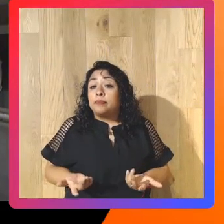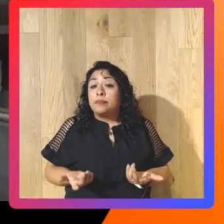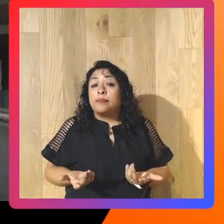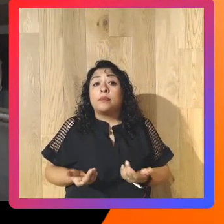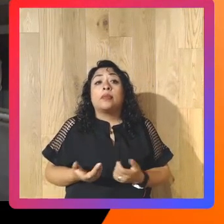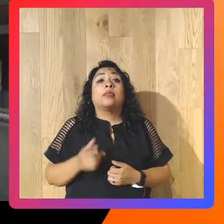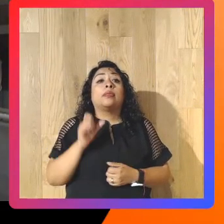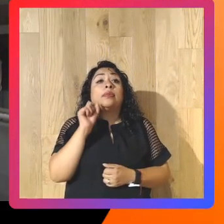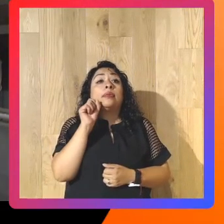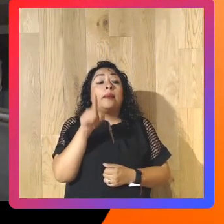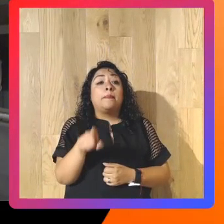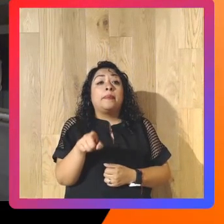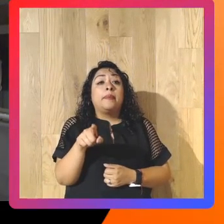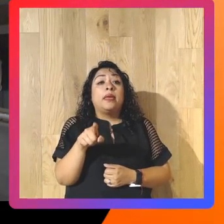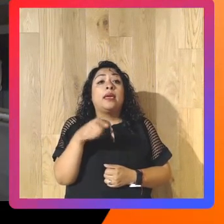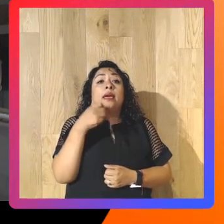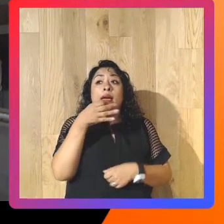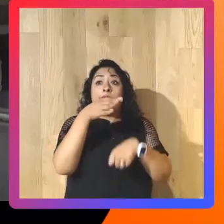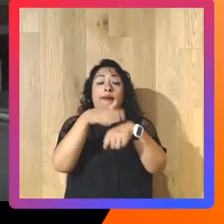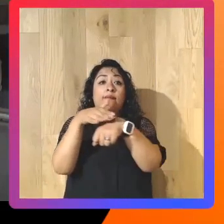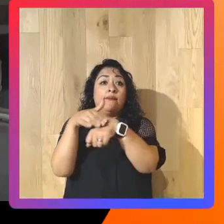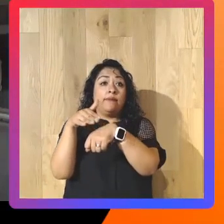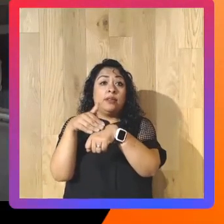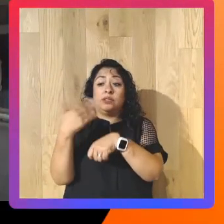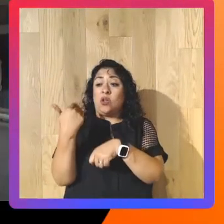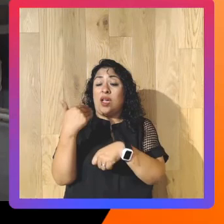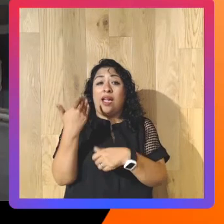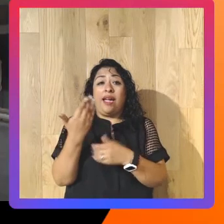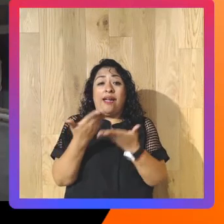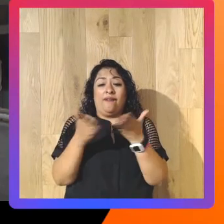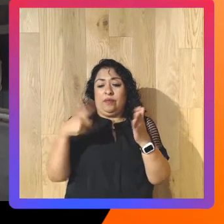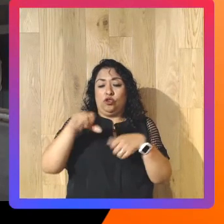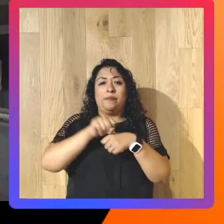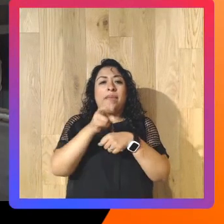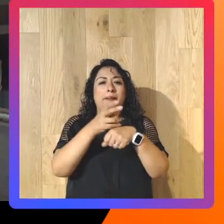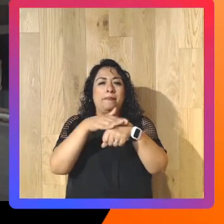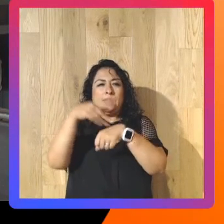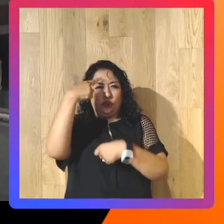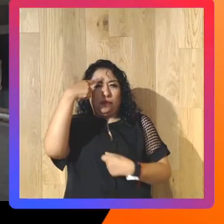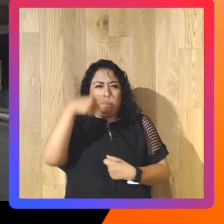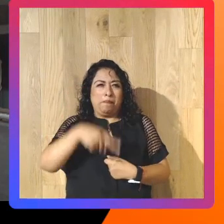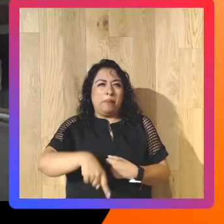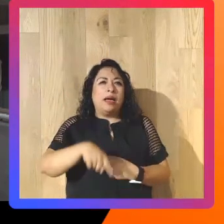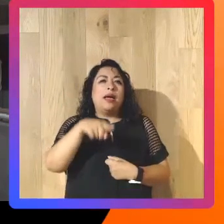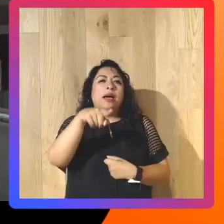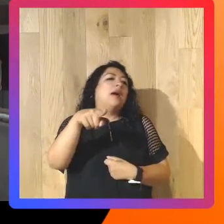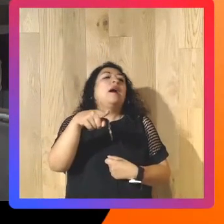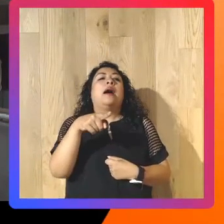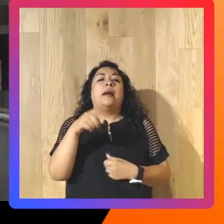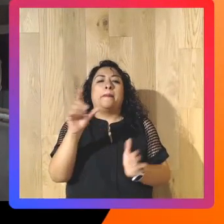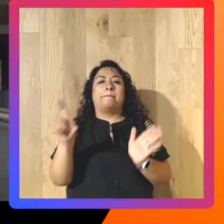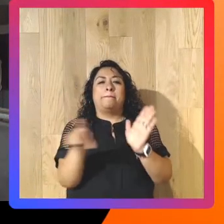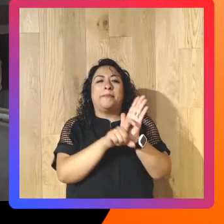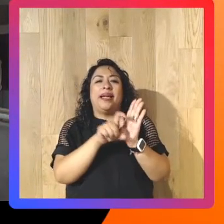iba a hacer también un anuncio. Acabamos de abrir esta semana la convocatoria para el distintivo de empresa